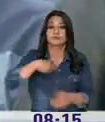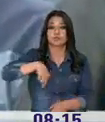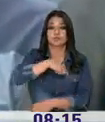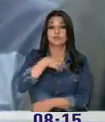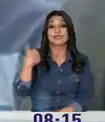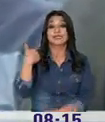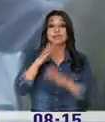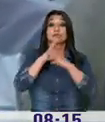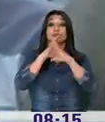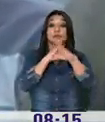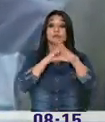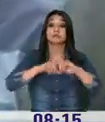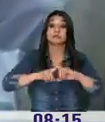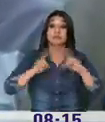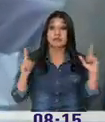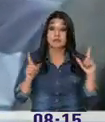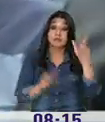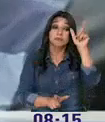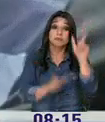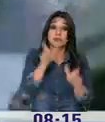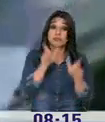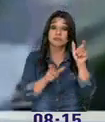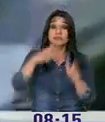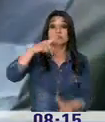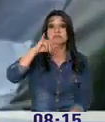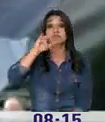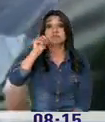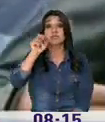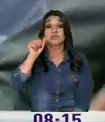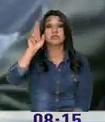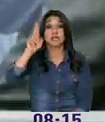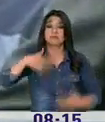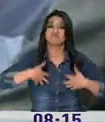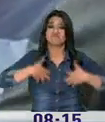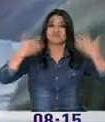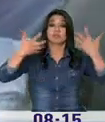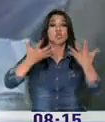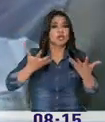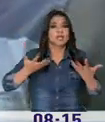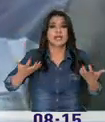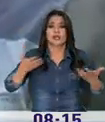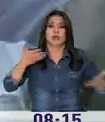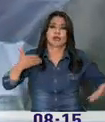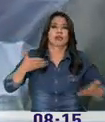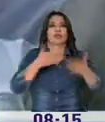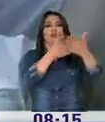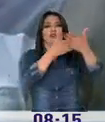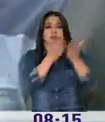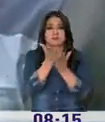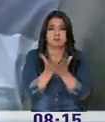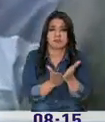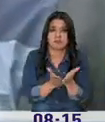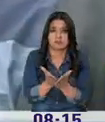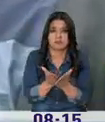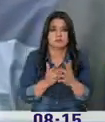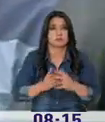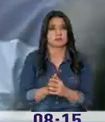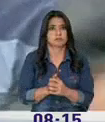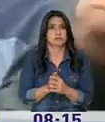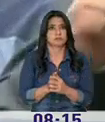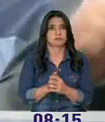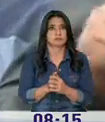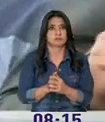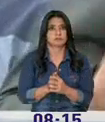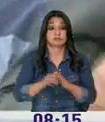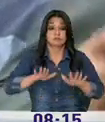de buses, pero lamentablemente los señores del Pinar Alto están obstaculizando el servicio nuestro. Debo empezar reconociendo que